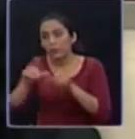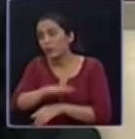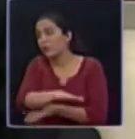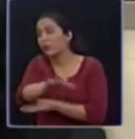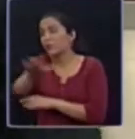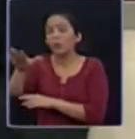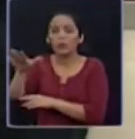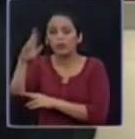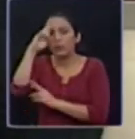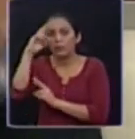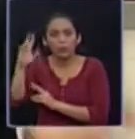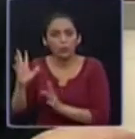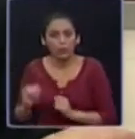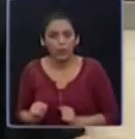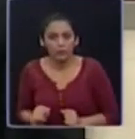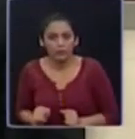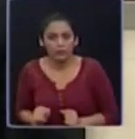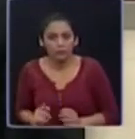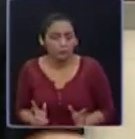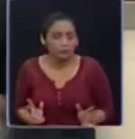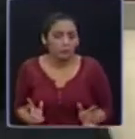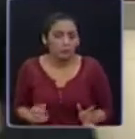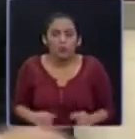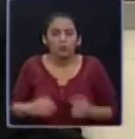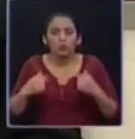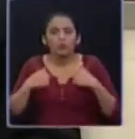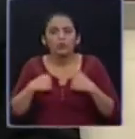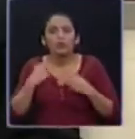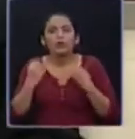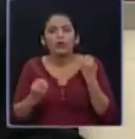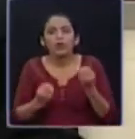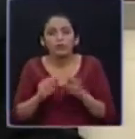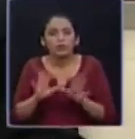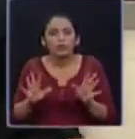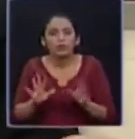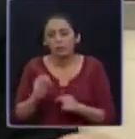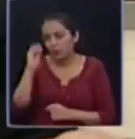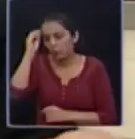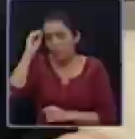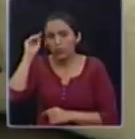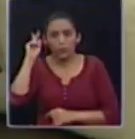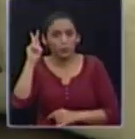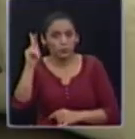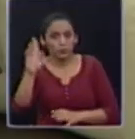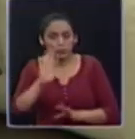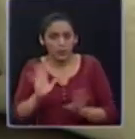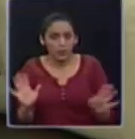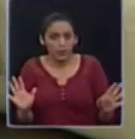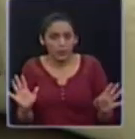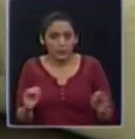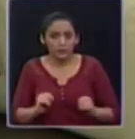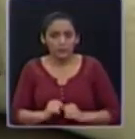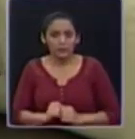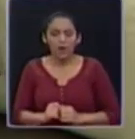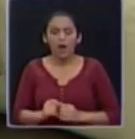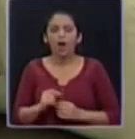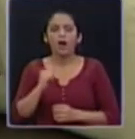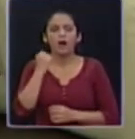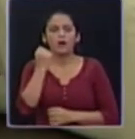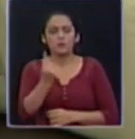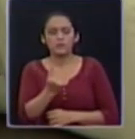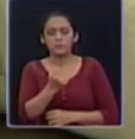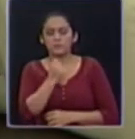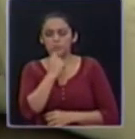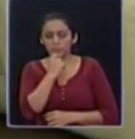Estado venezolano? ¿O solo estoy dando mi opinión respecto de lo que es la violación de un elemental derecho Pero político? En este caso, ¿se podría o se